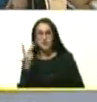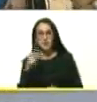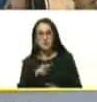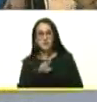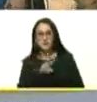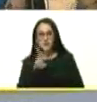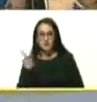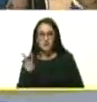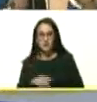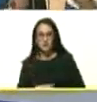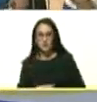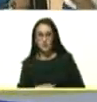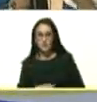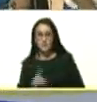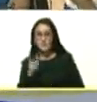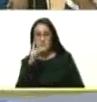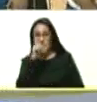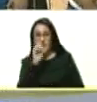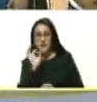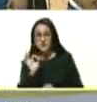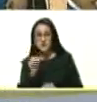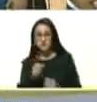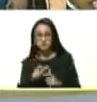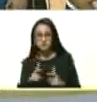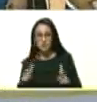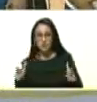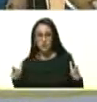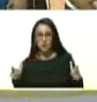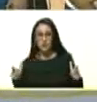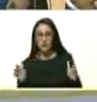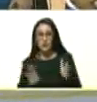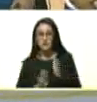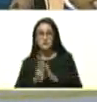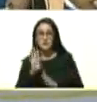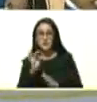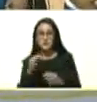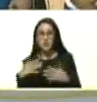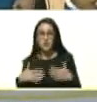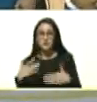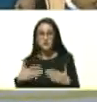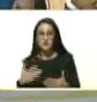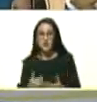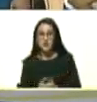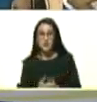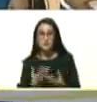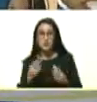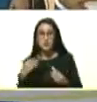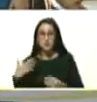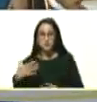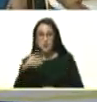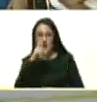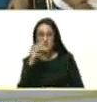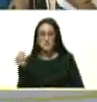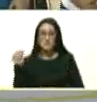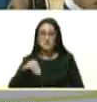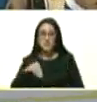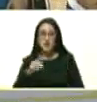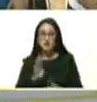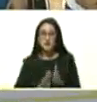2022, el primer año de la expansión y el crecimiento acelerado, de muchos años que nos vienen